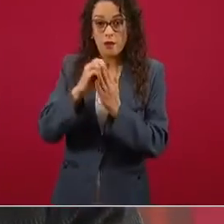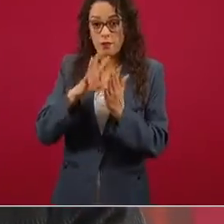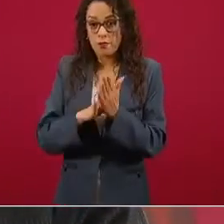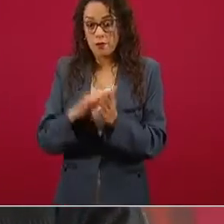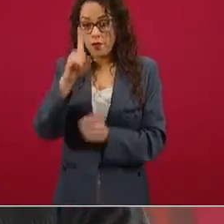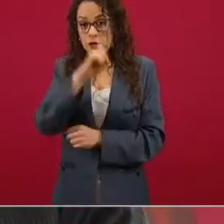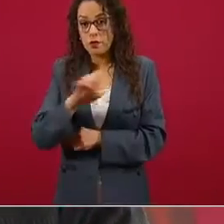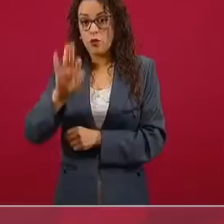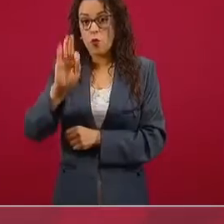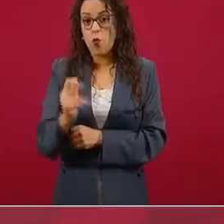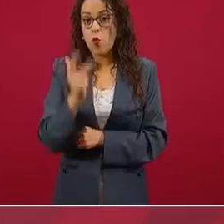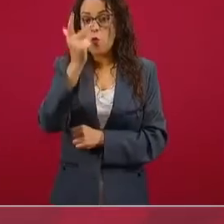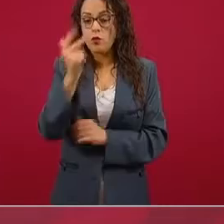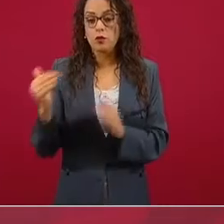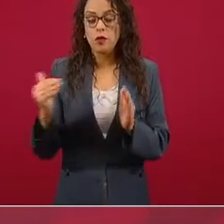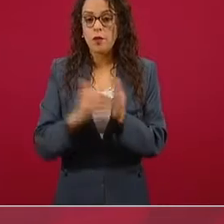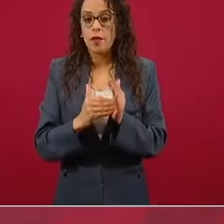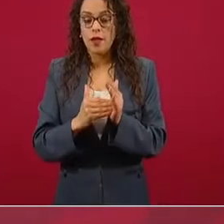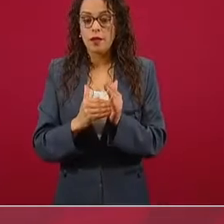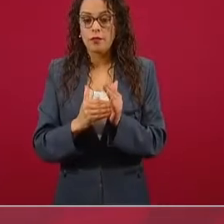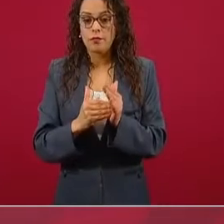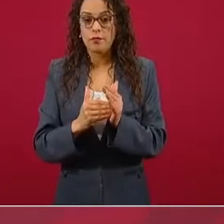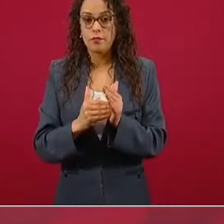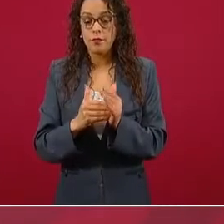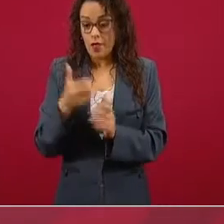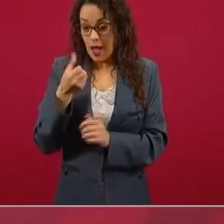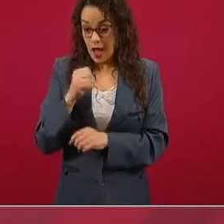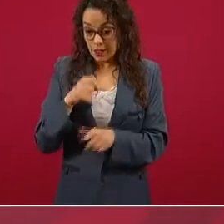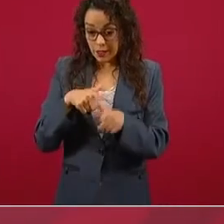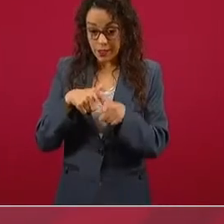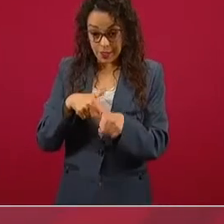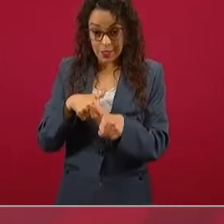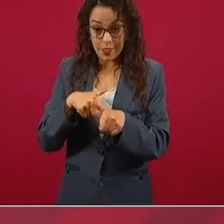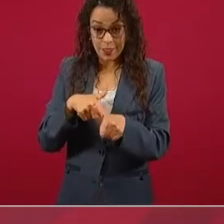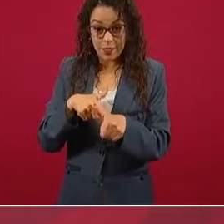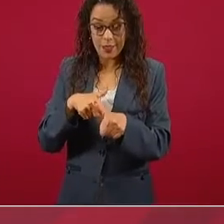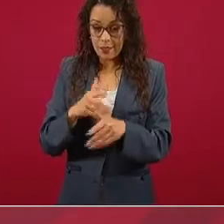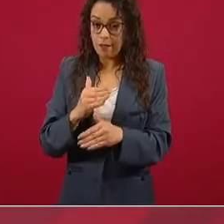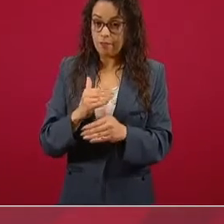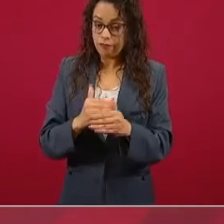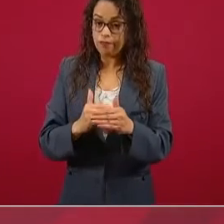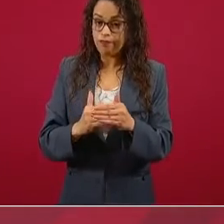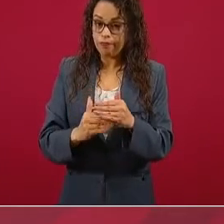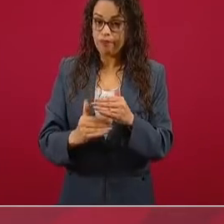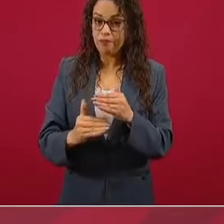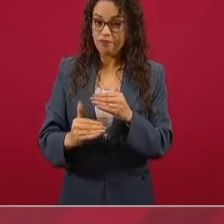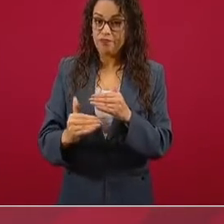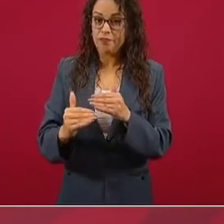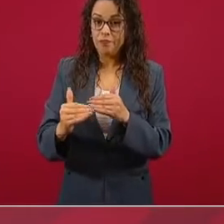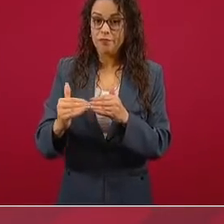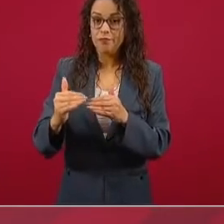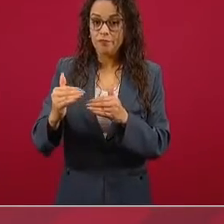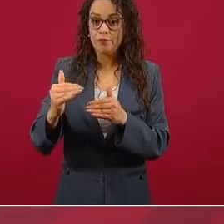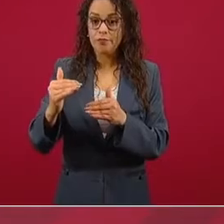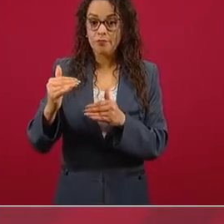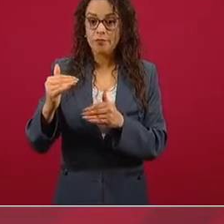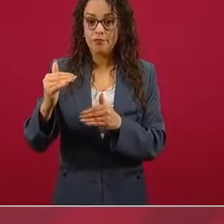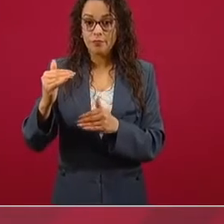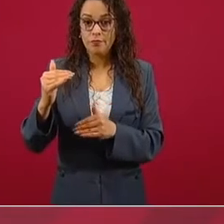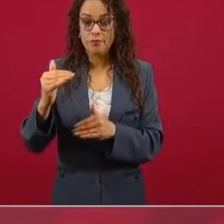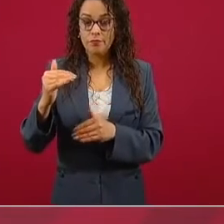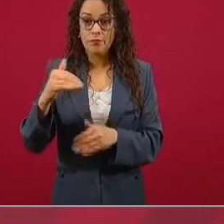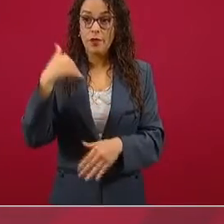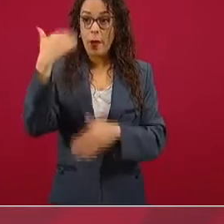148 mil. Si seguimos así, en el primer trimestre del